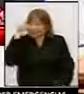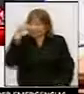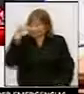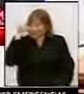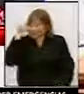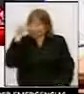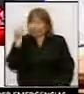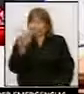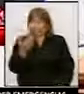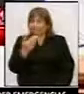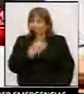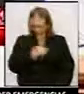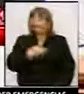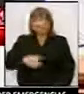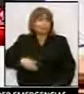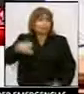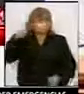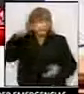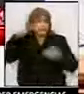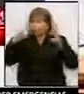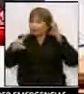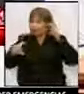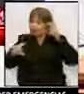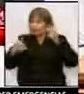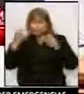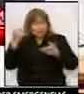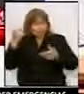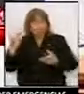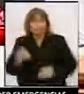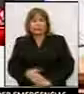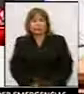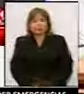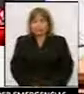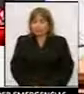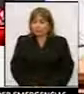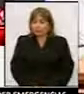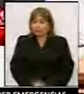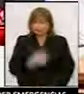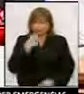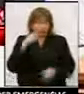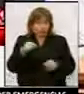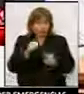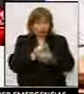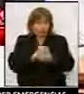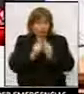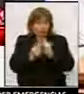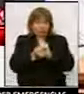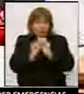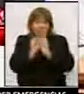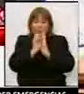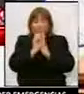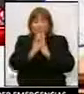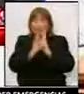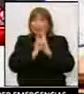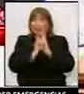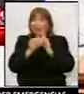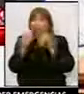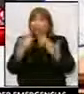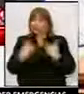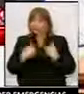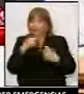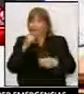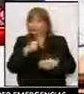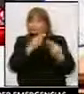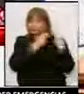presidenta, que escuchábamos a duras voces que este cambio de los estatutos Tiene que haber